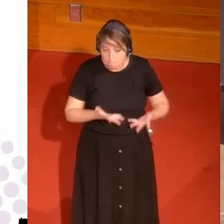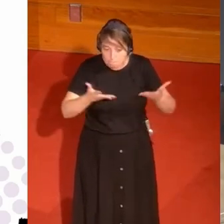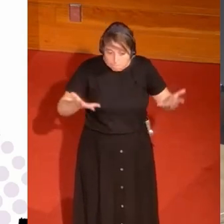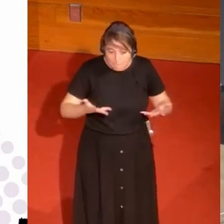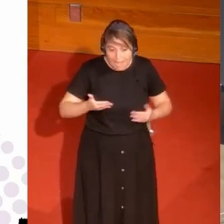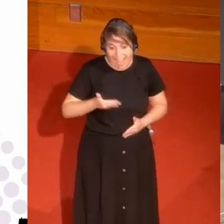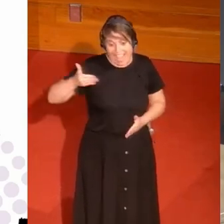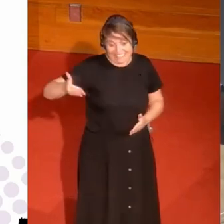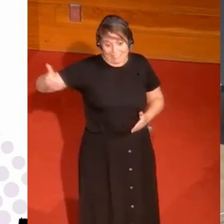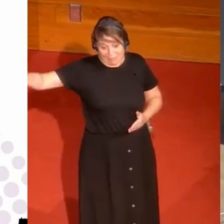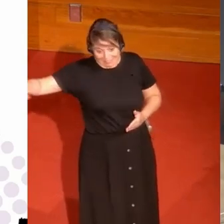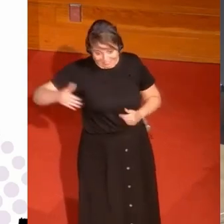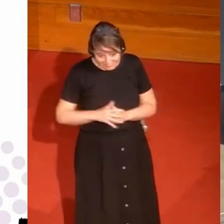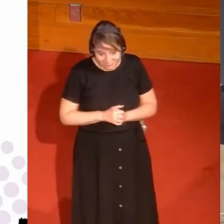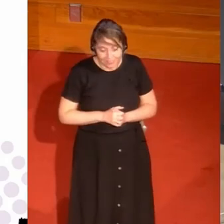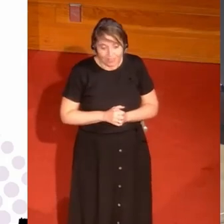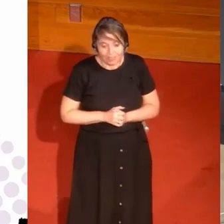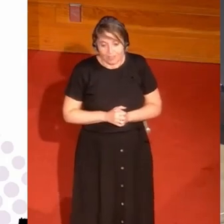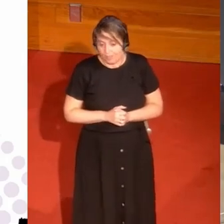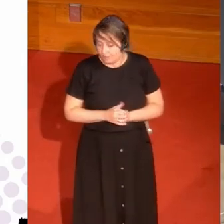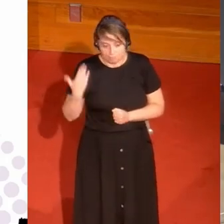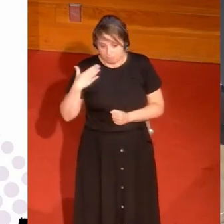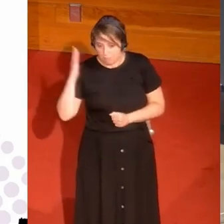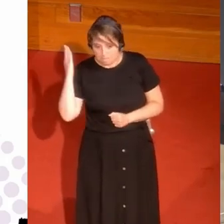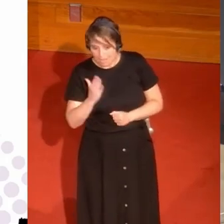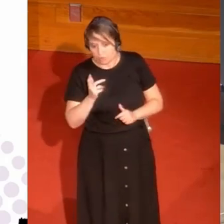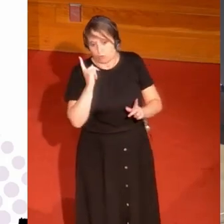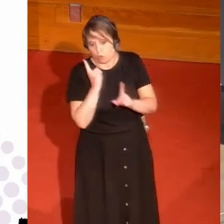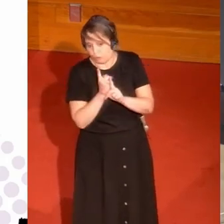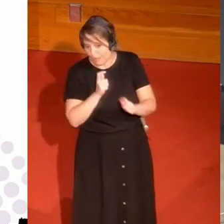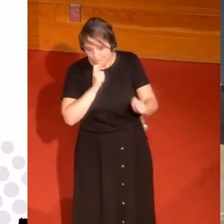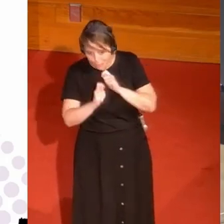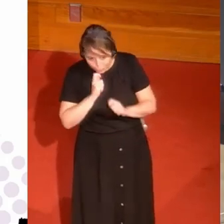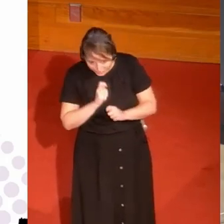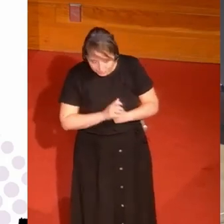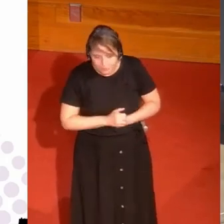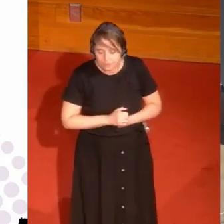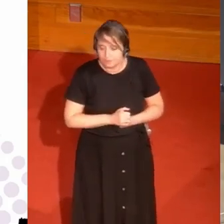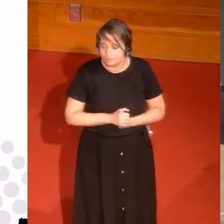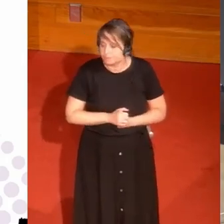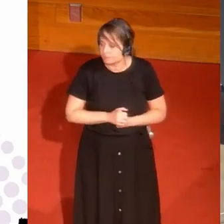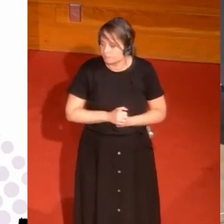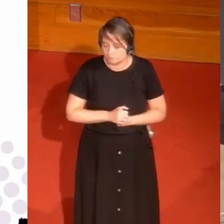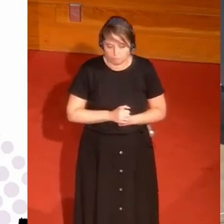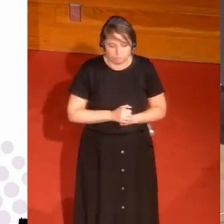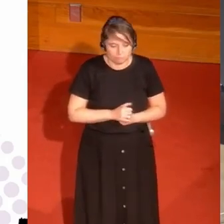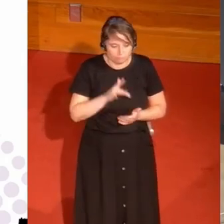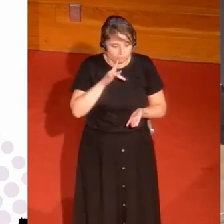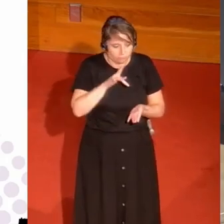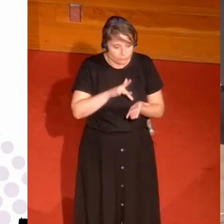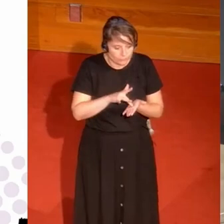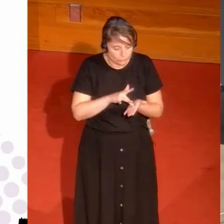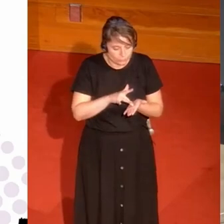de la extrema derecha eh que que ataca directamente a periodistas eh hemos vivido